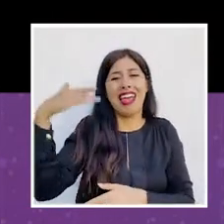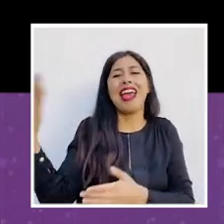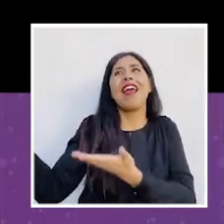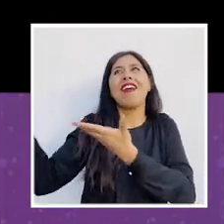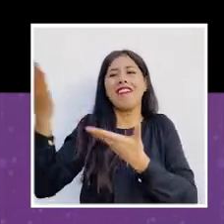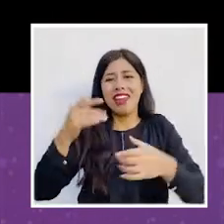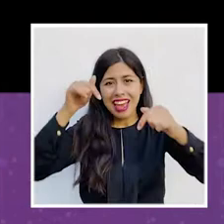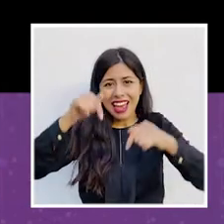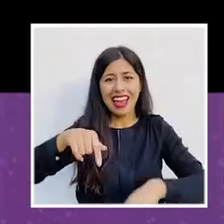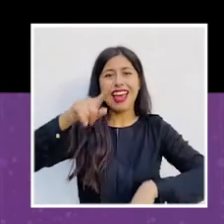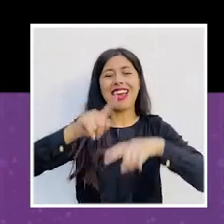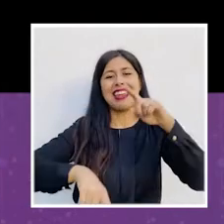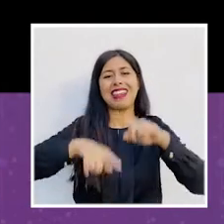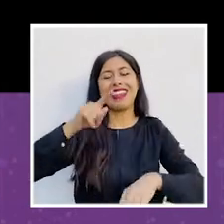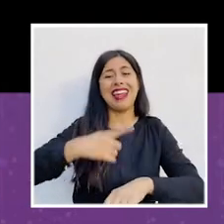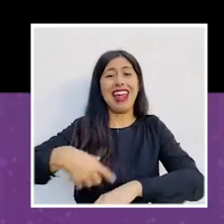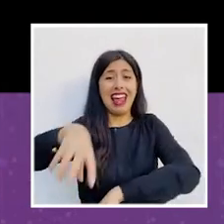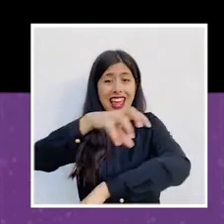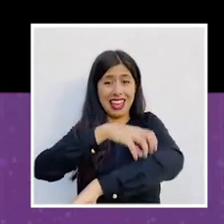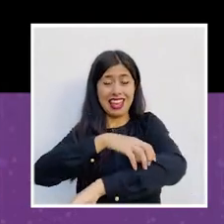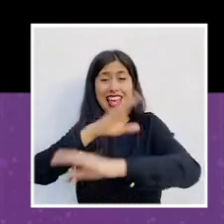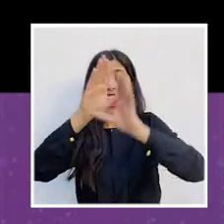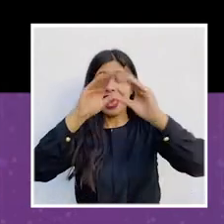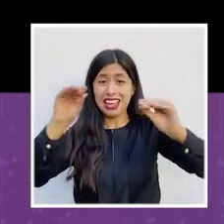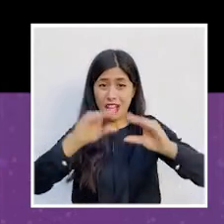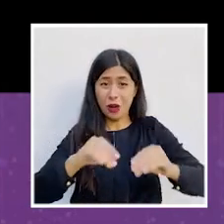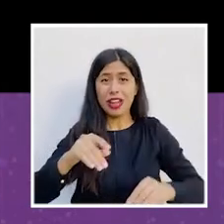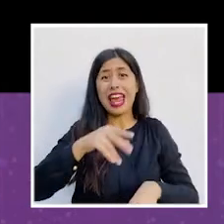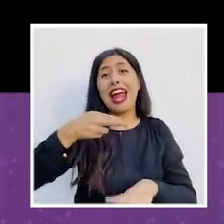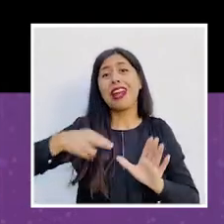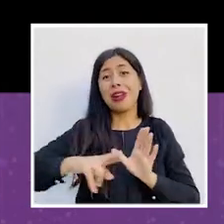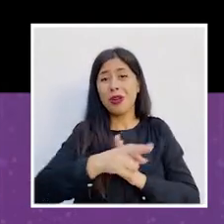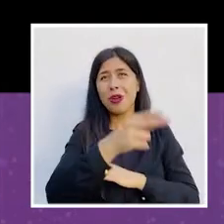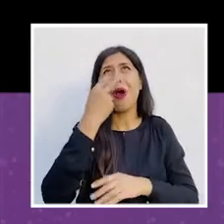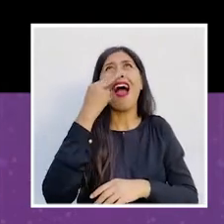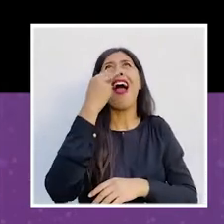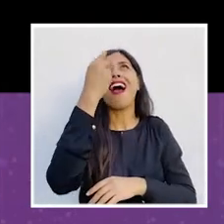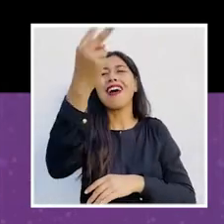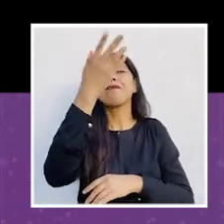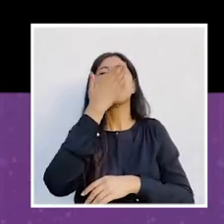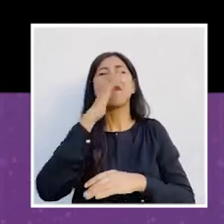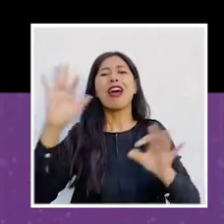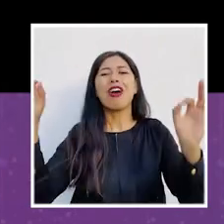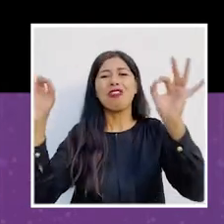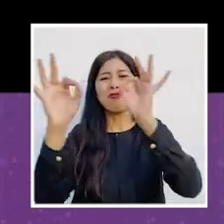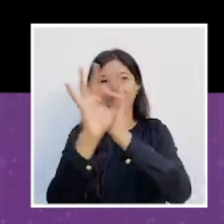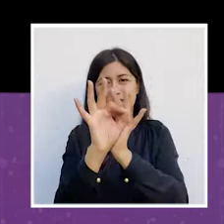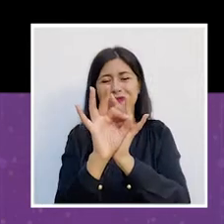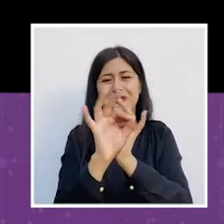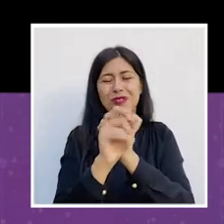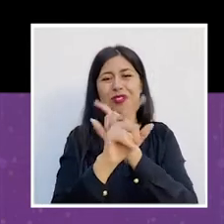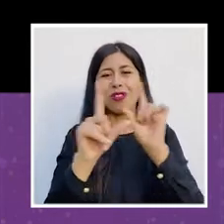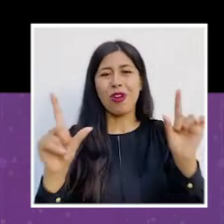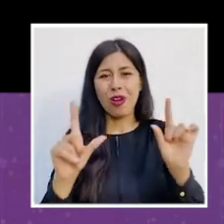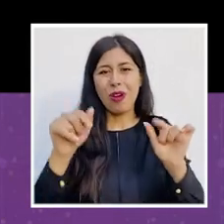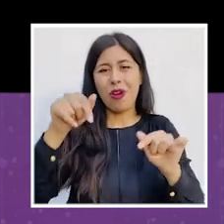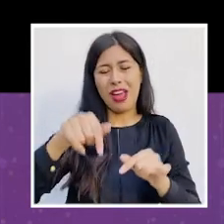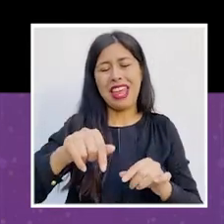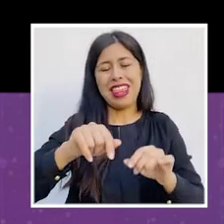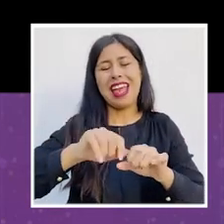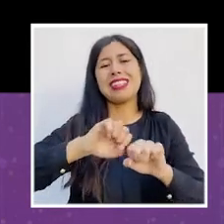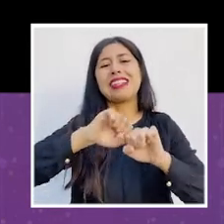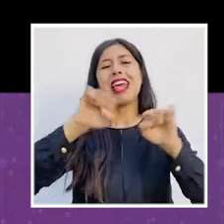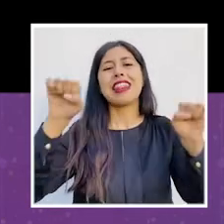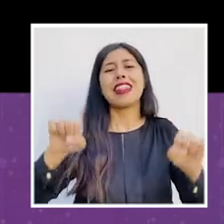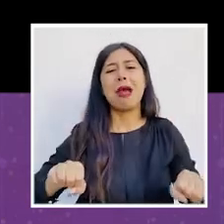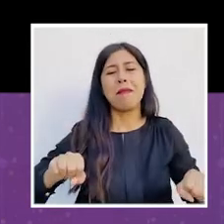invítenlos aquí, a la Tierra, a la región de la Araucanía y de los ríos, a observar los mejores eclipses de sol en el